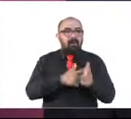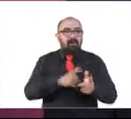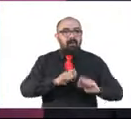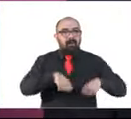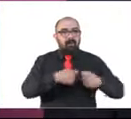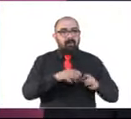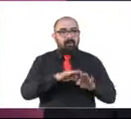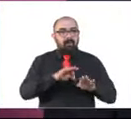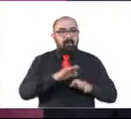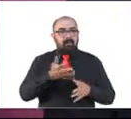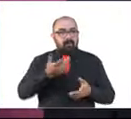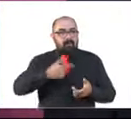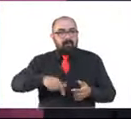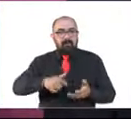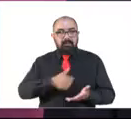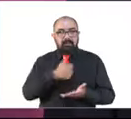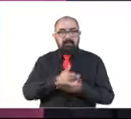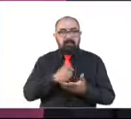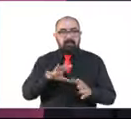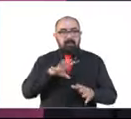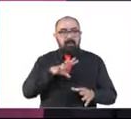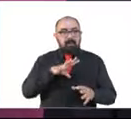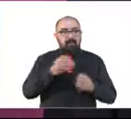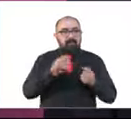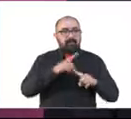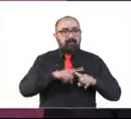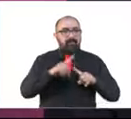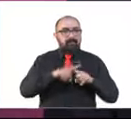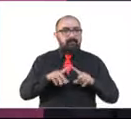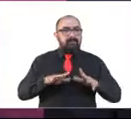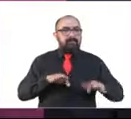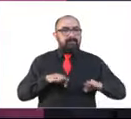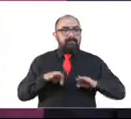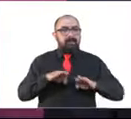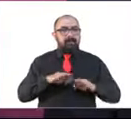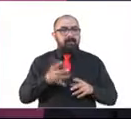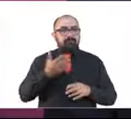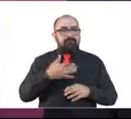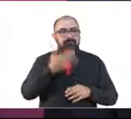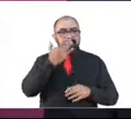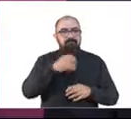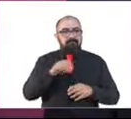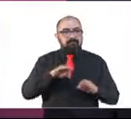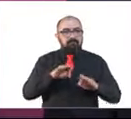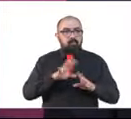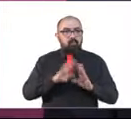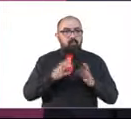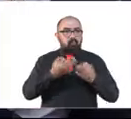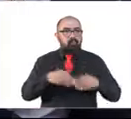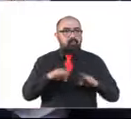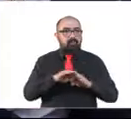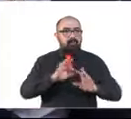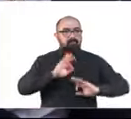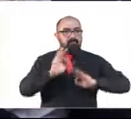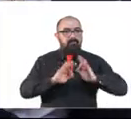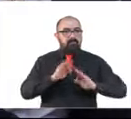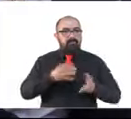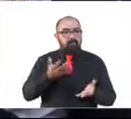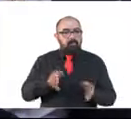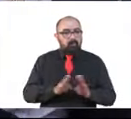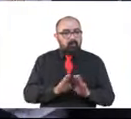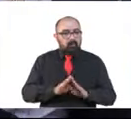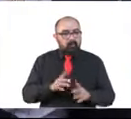tantas alternativas de distintos oficios y que es un centro de consumo muy importante.